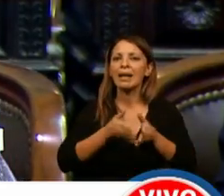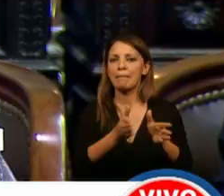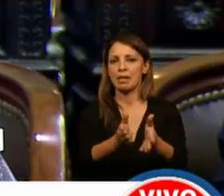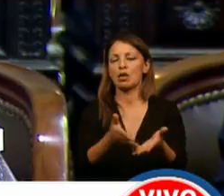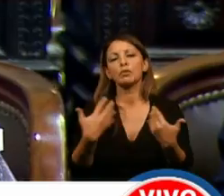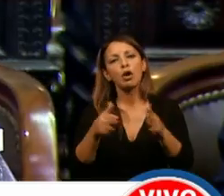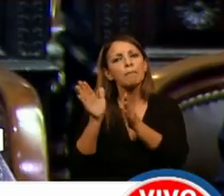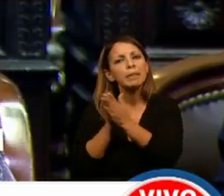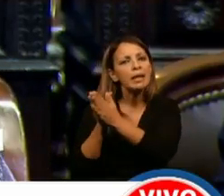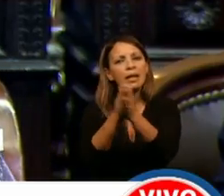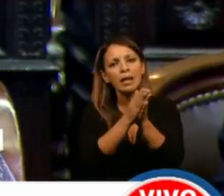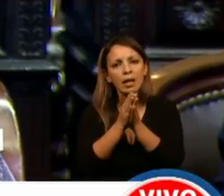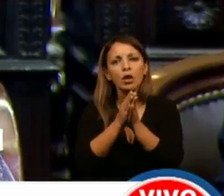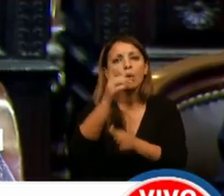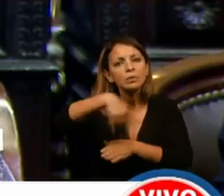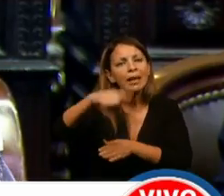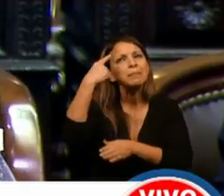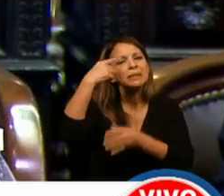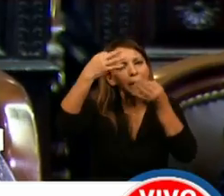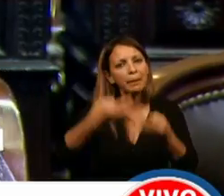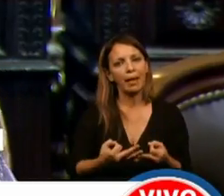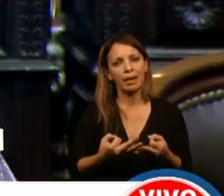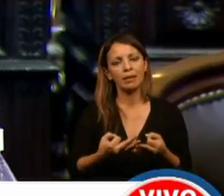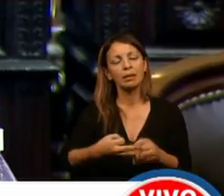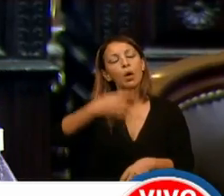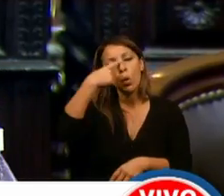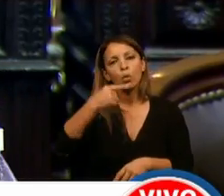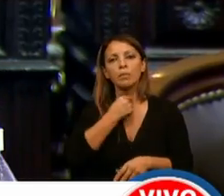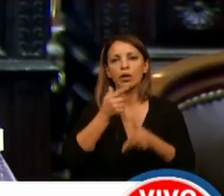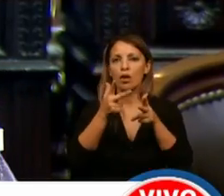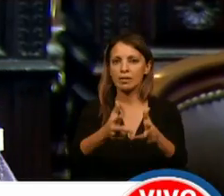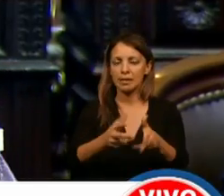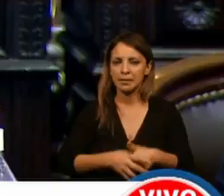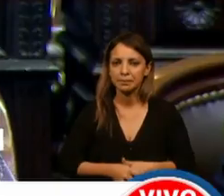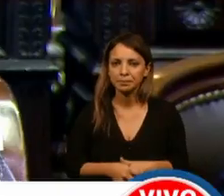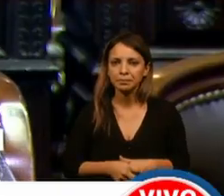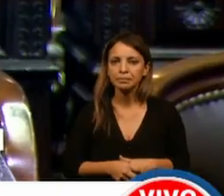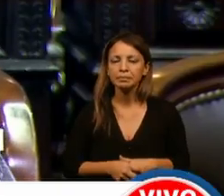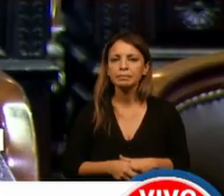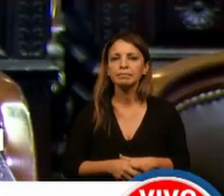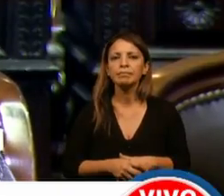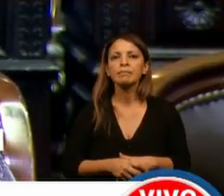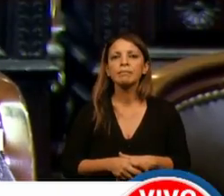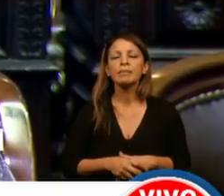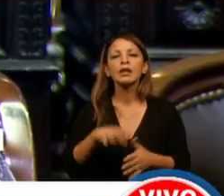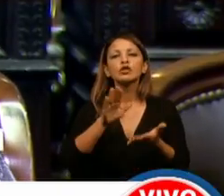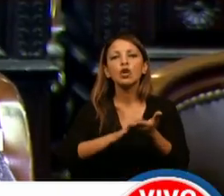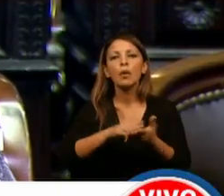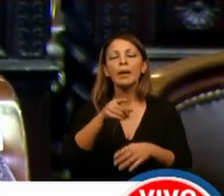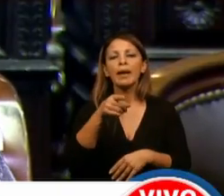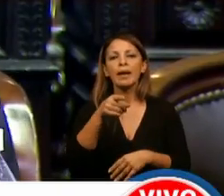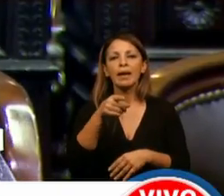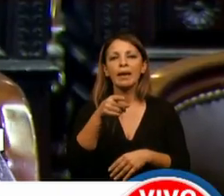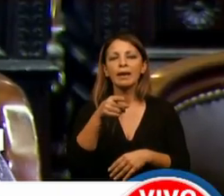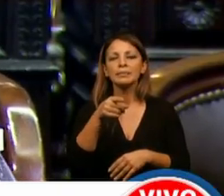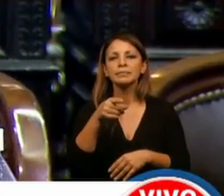a que hagan las cosas bien y quiero decir por último hacer una referencia a lo que